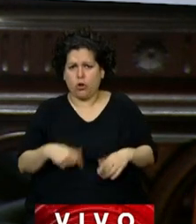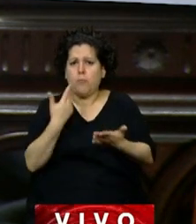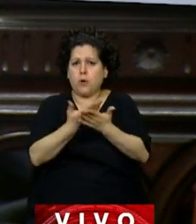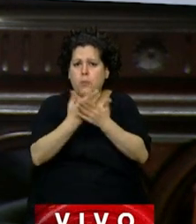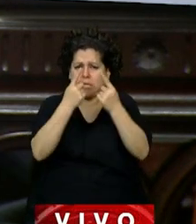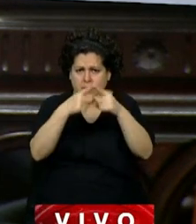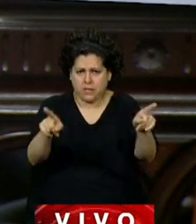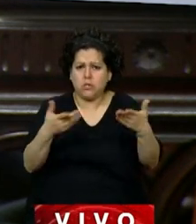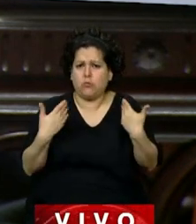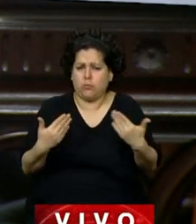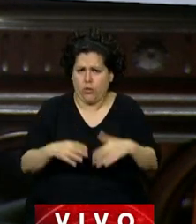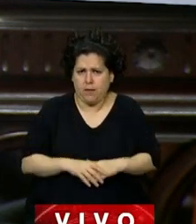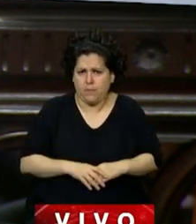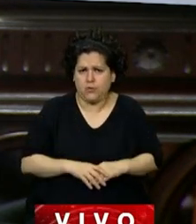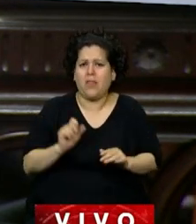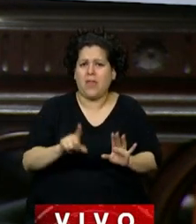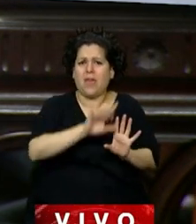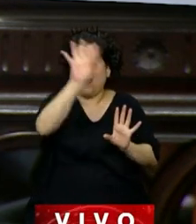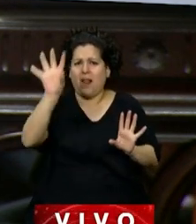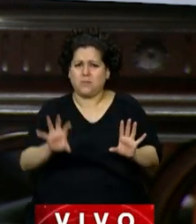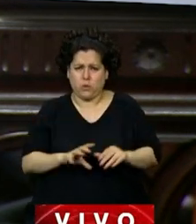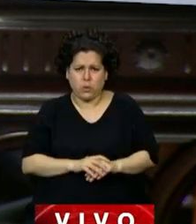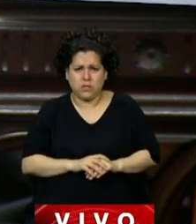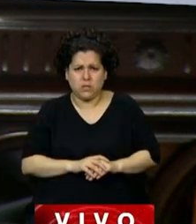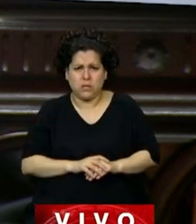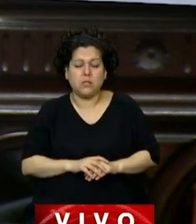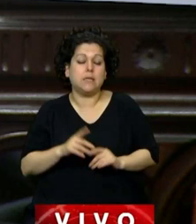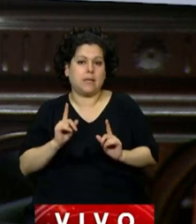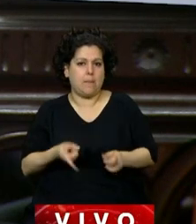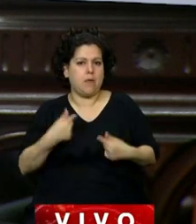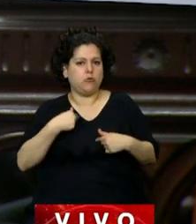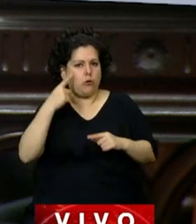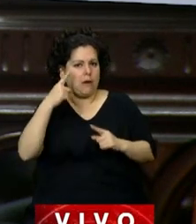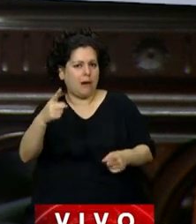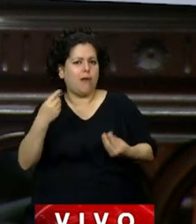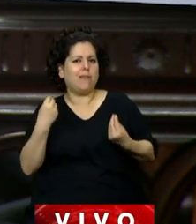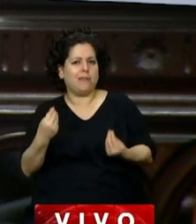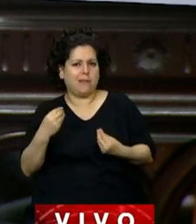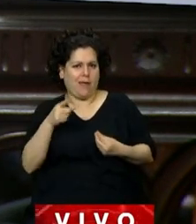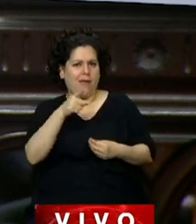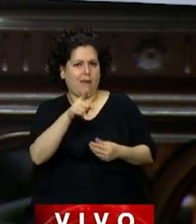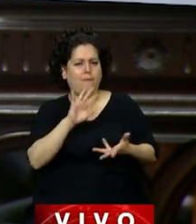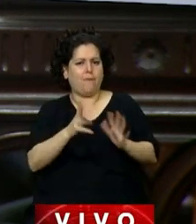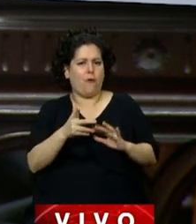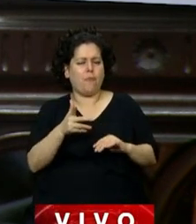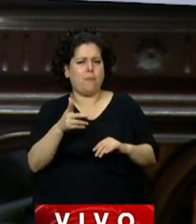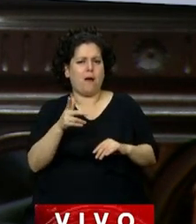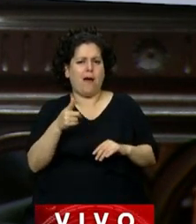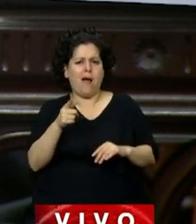de la Argentina y de nuestras provincias. Y también creo que esa calificación de oportunista no